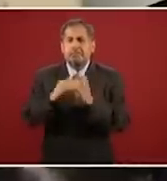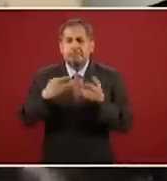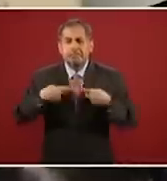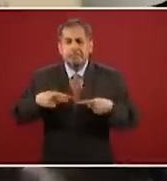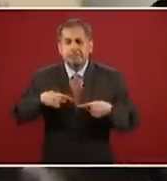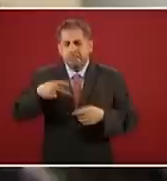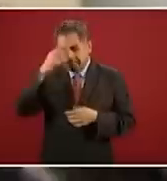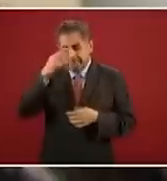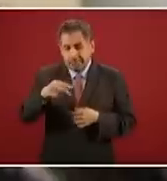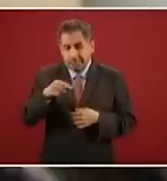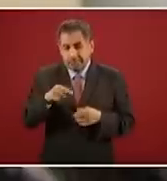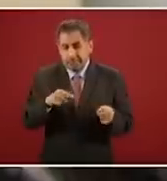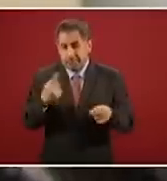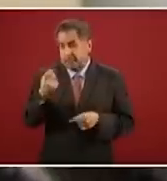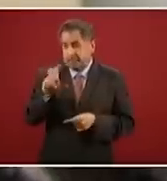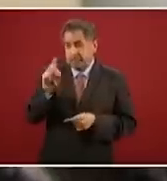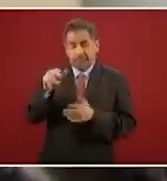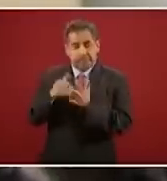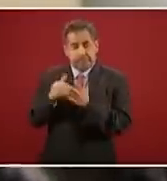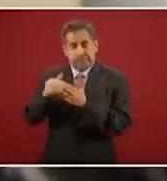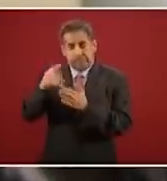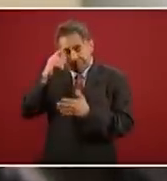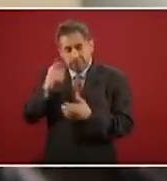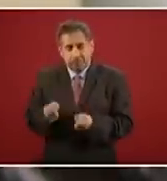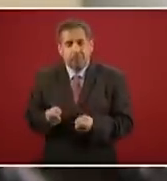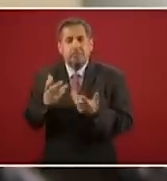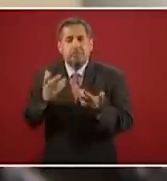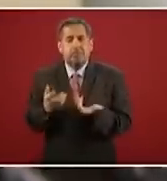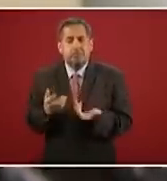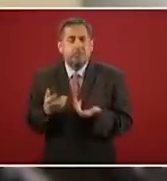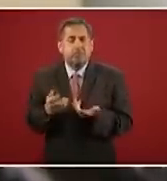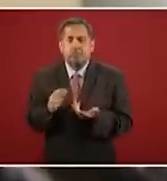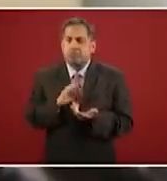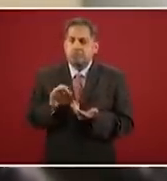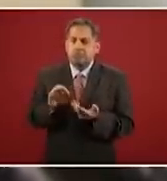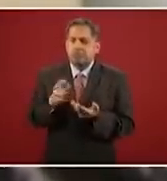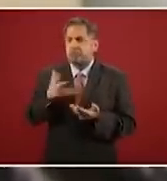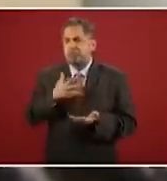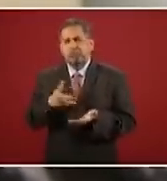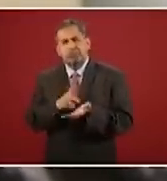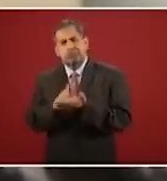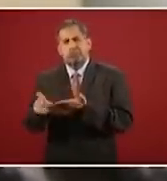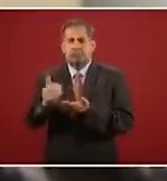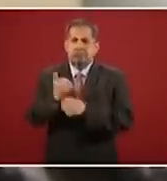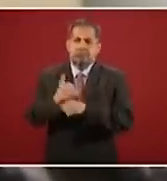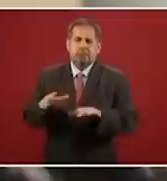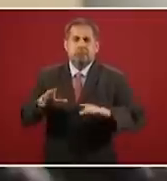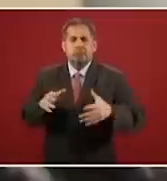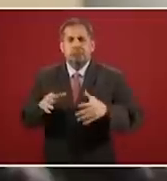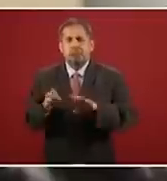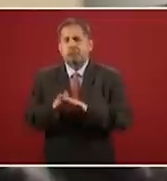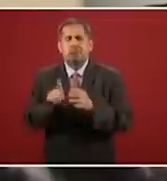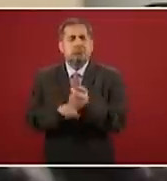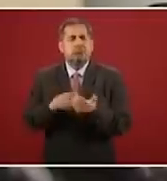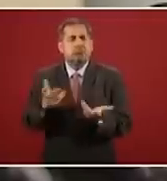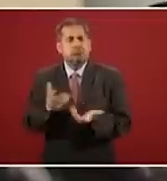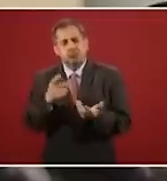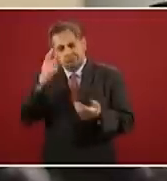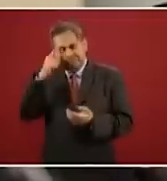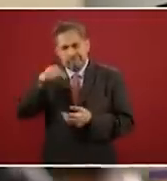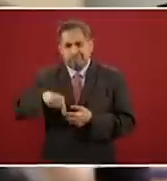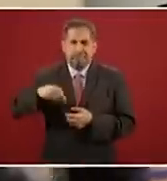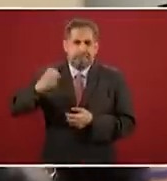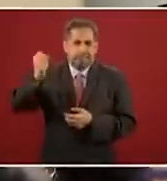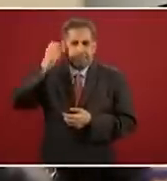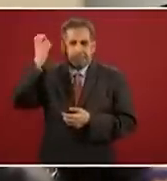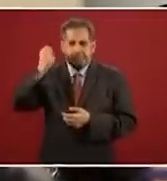mexicanos, con de 130 millones que somos, alcanzaron o lograron ese derecho a la información, y cómo hacer para que estas